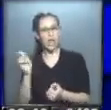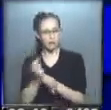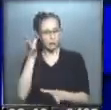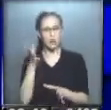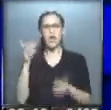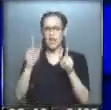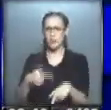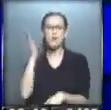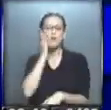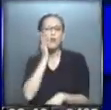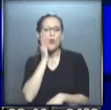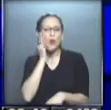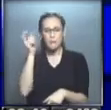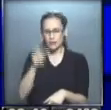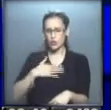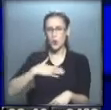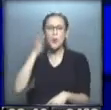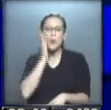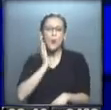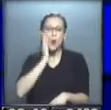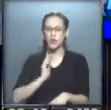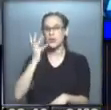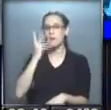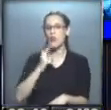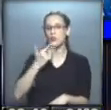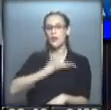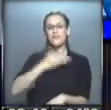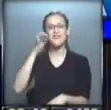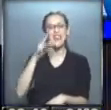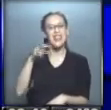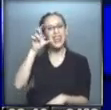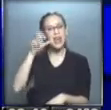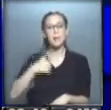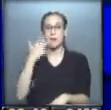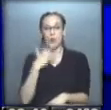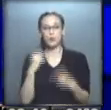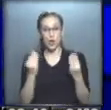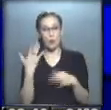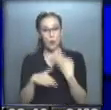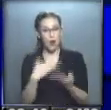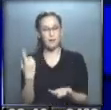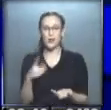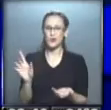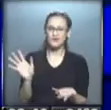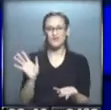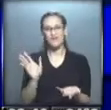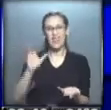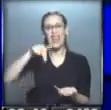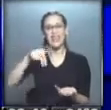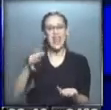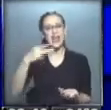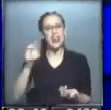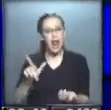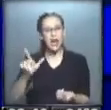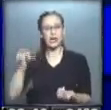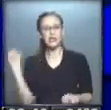Es una gran persona. Yo reconozco que a mí me gustaba muchísimo más Roger Federer, me encanta cómo juega Novak Djokovic, pero es un animal jugando Rafael Nadal, es una